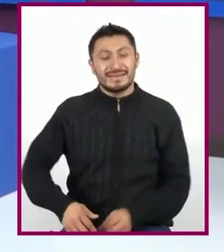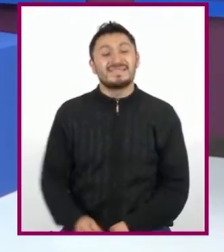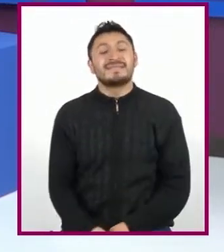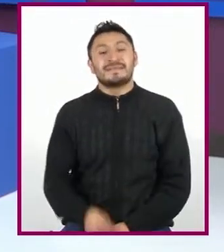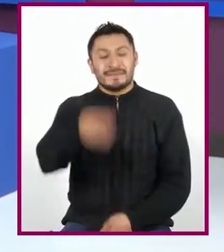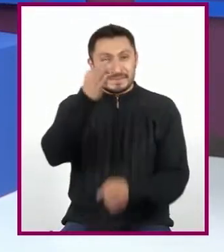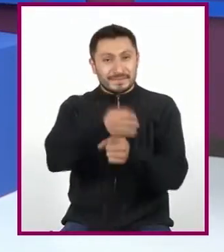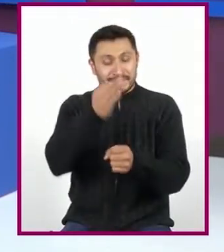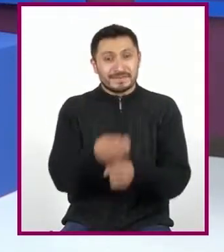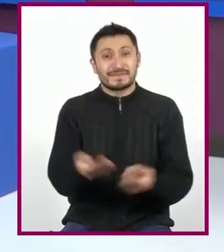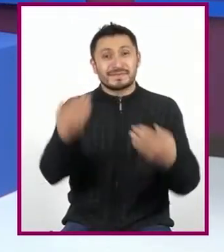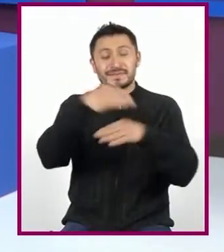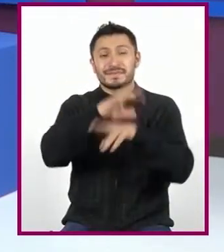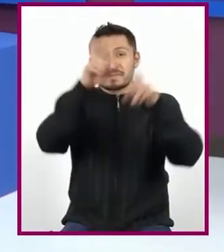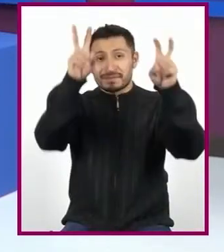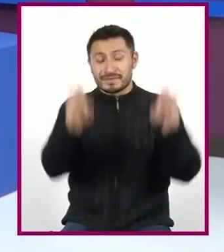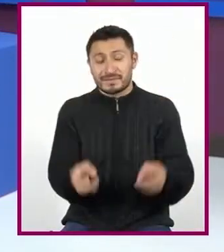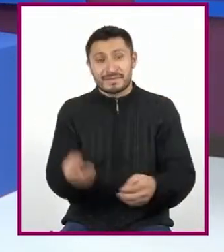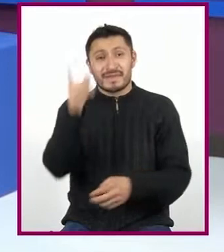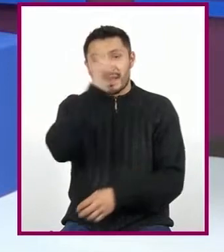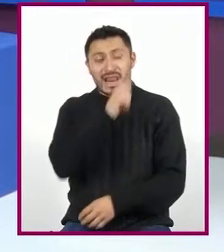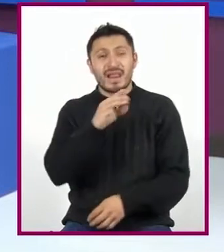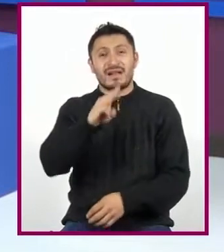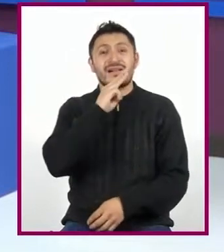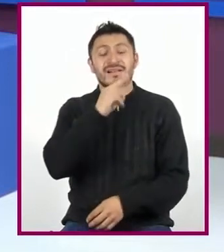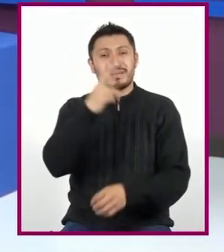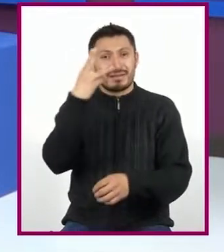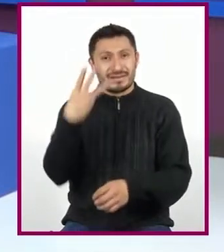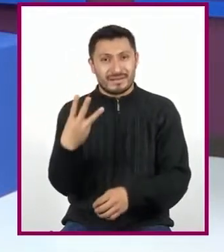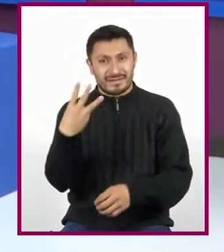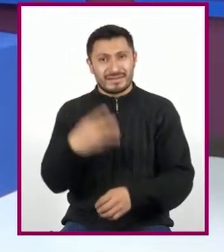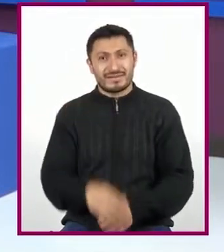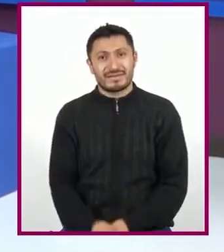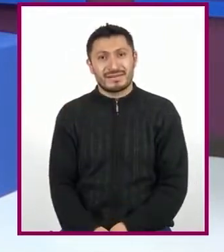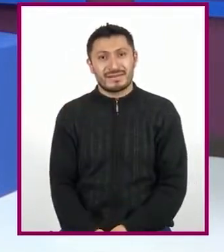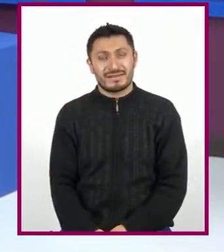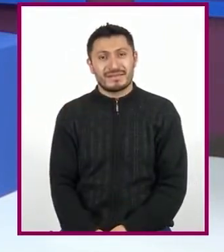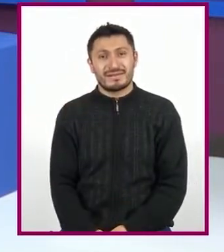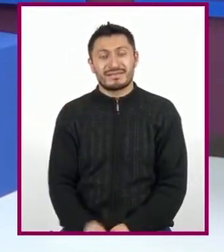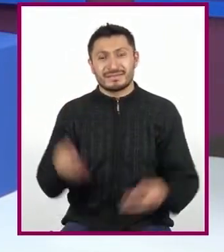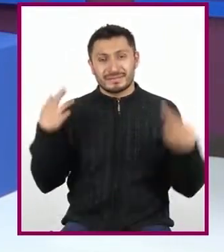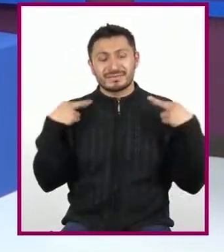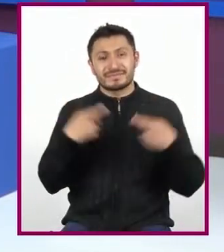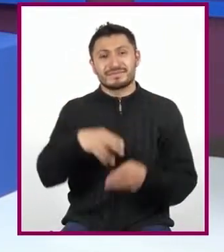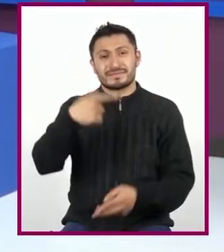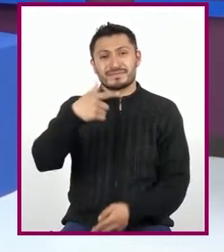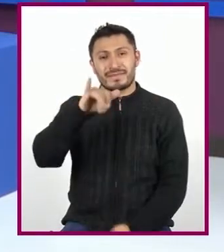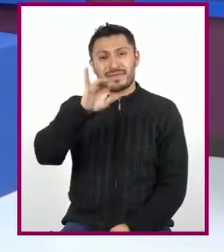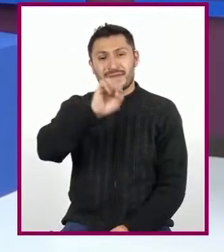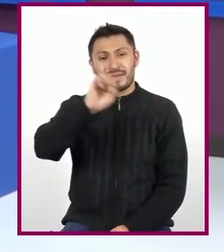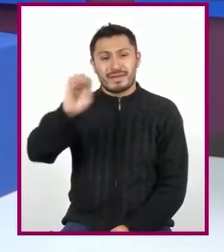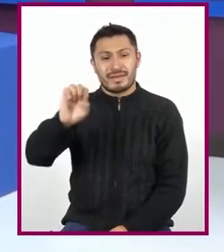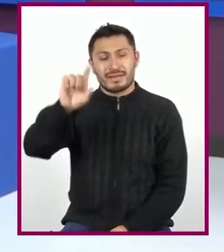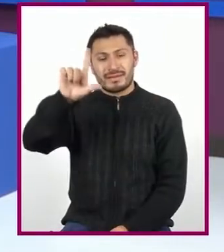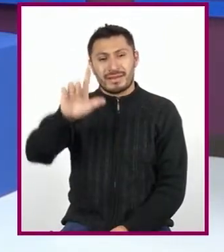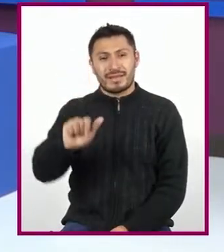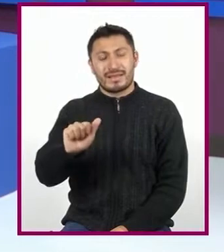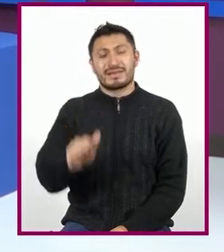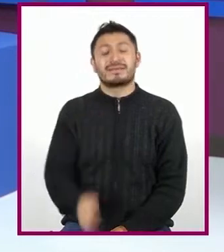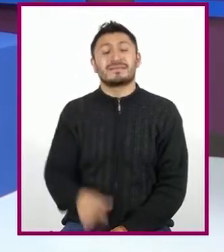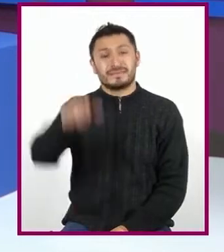contenidos relacionados con la asignatura Lengua Materna 3. Soy la maestra Gisela Hernández Escobar y espero que en esta